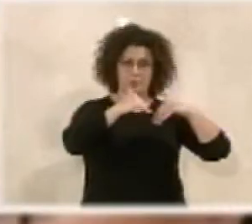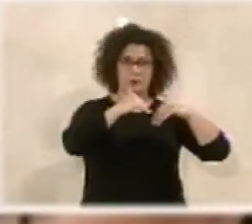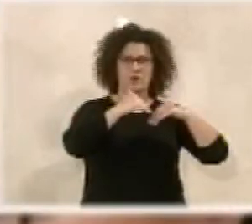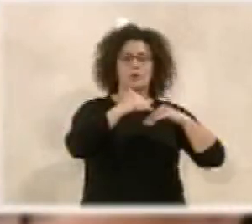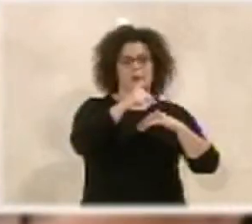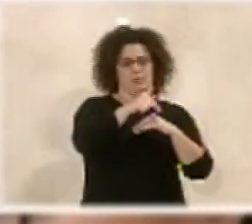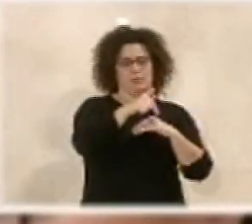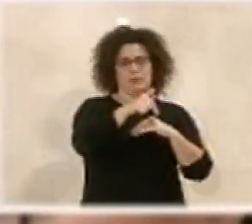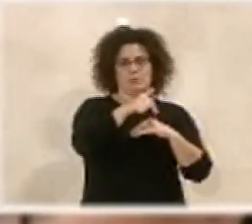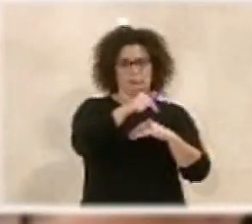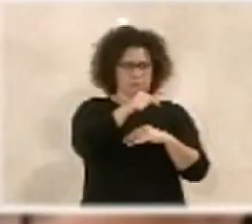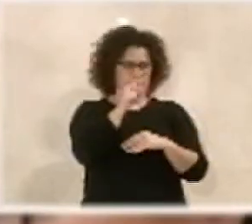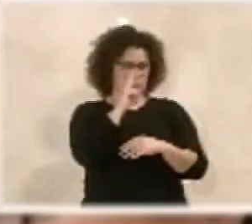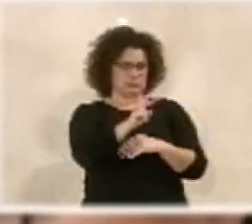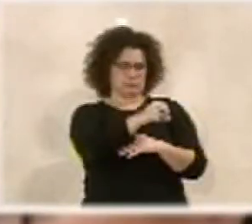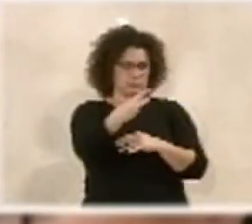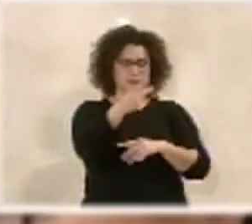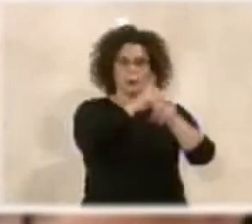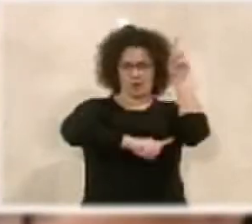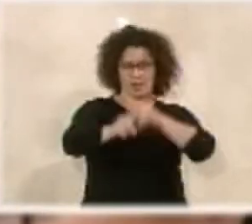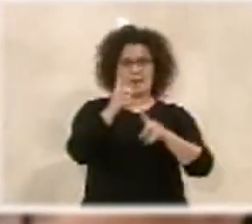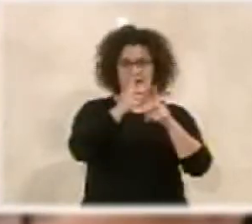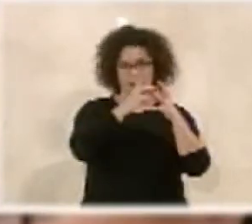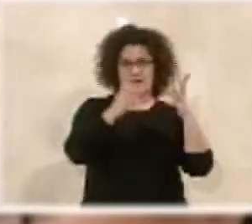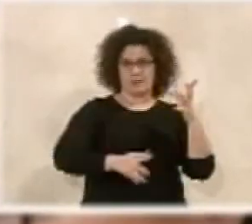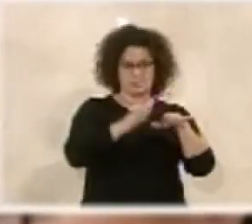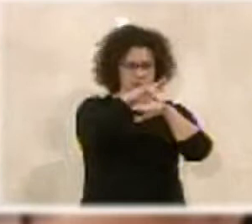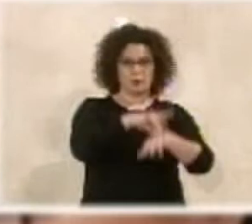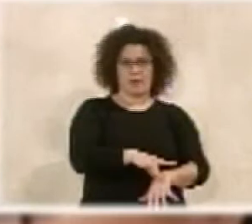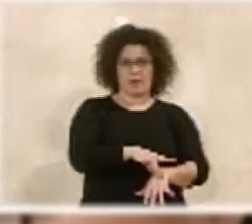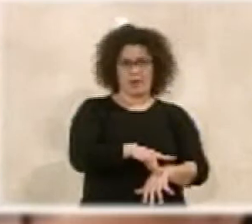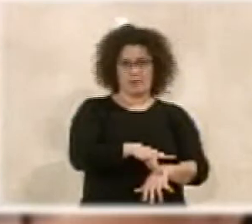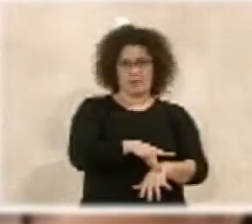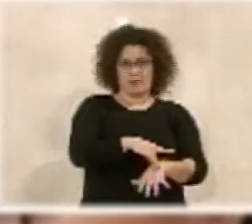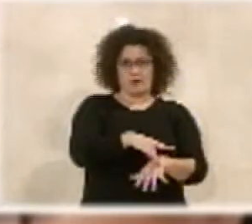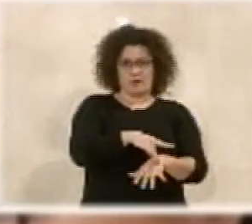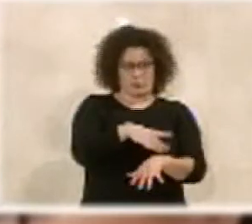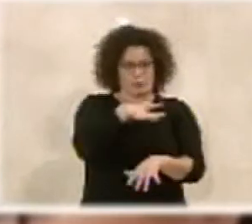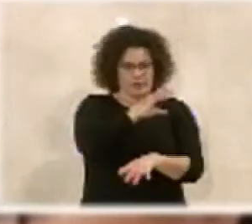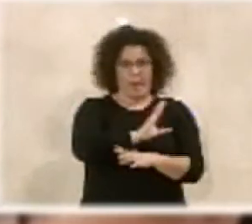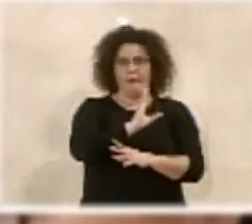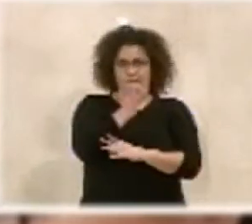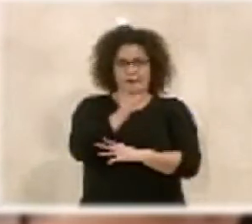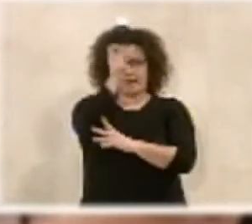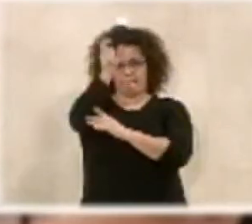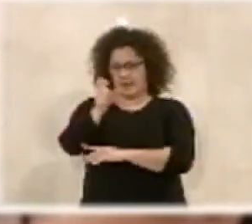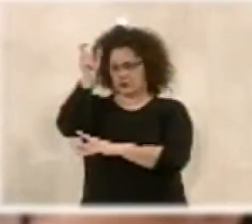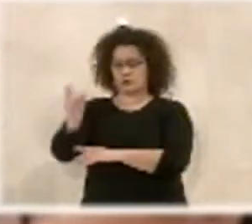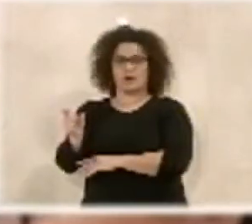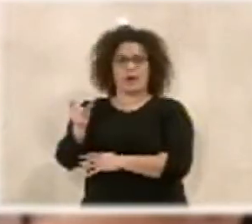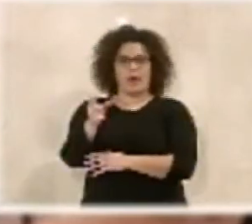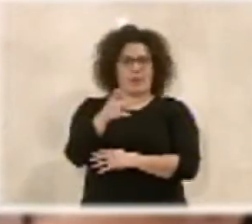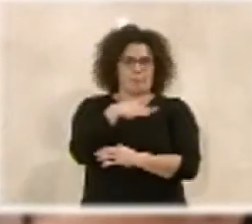y representa un problema grave de seguridad que puede tener, causar daños personales e